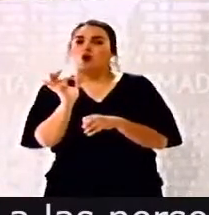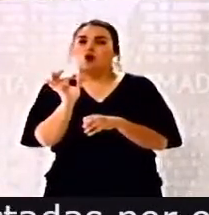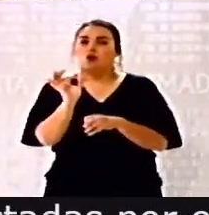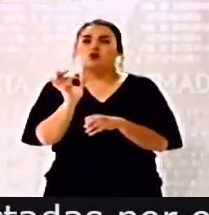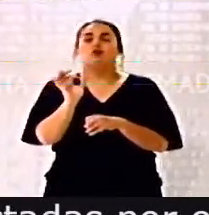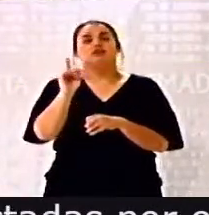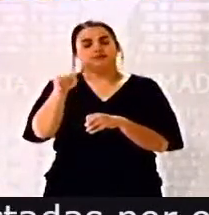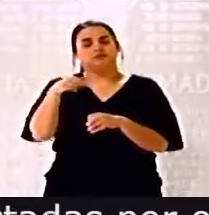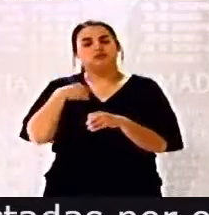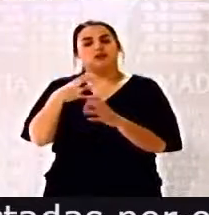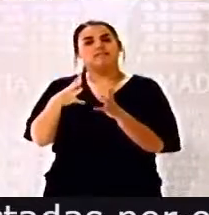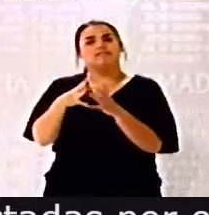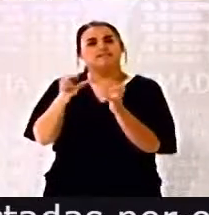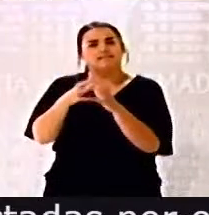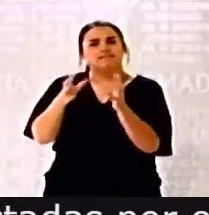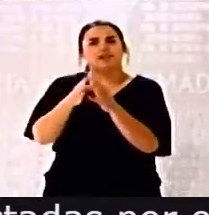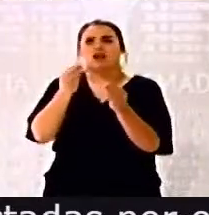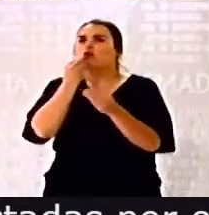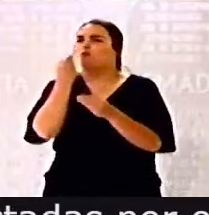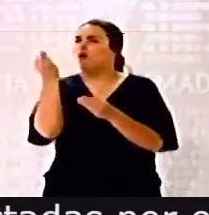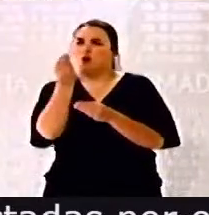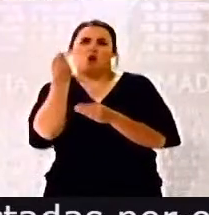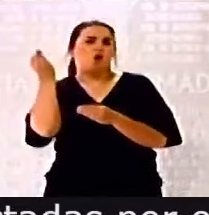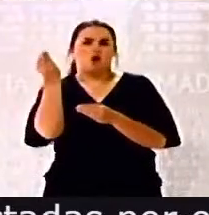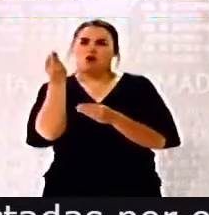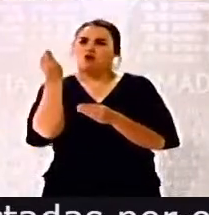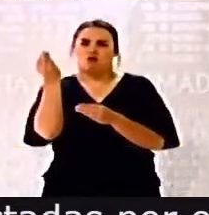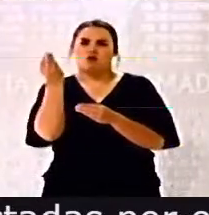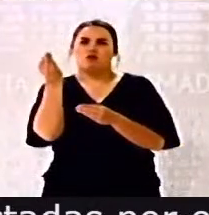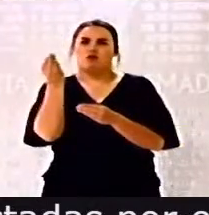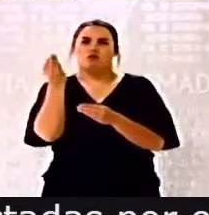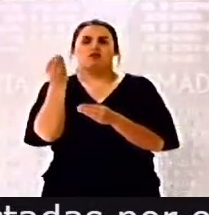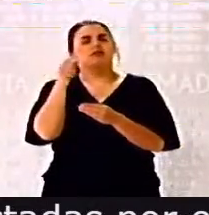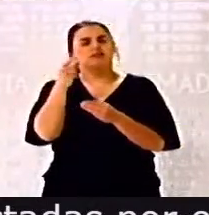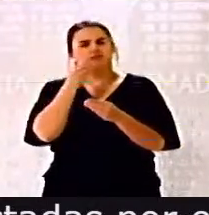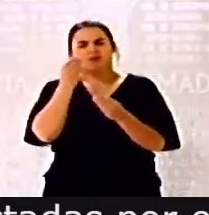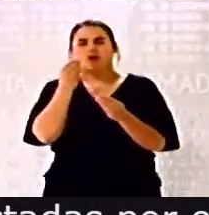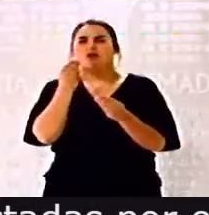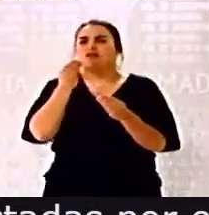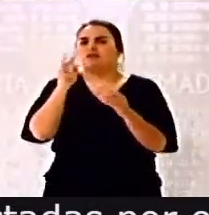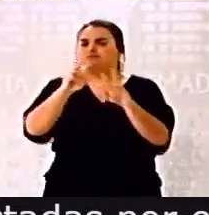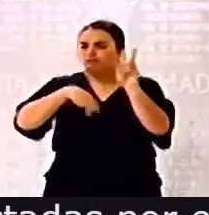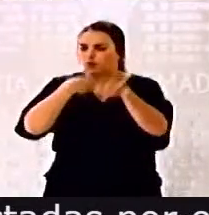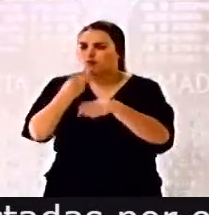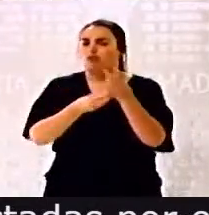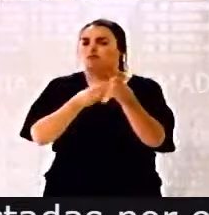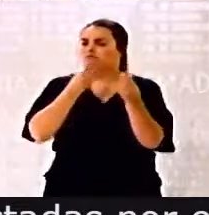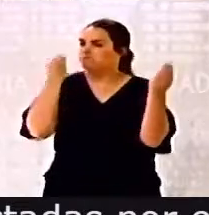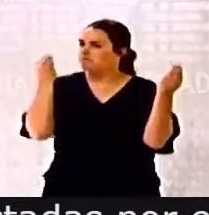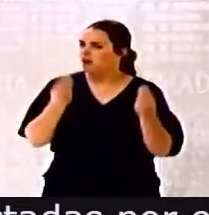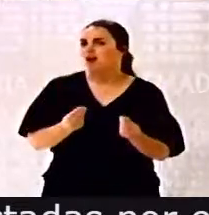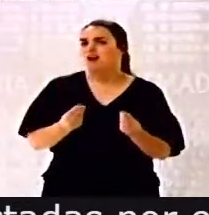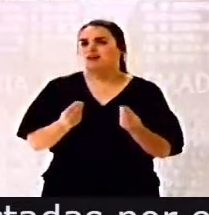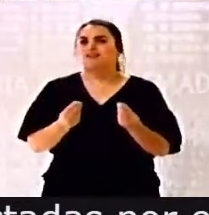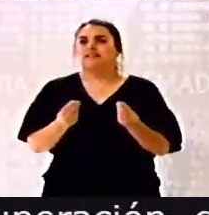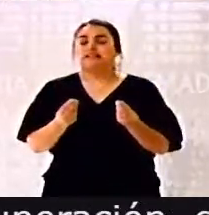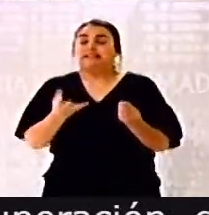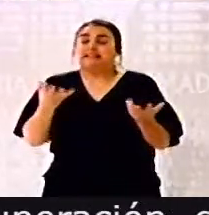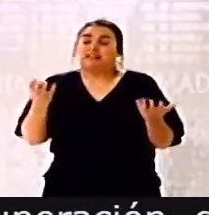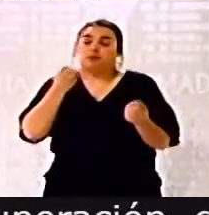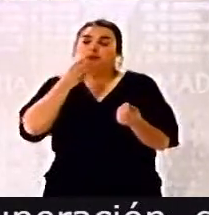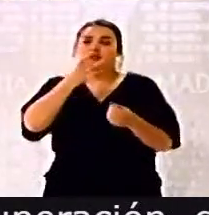y desearles todo lo mejor, desearles una recuperación, desearles que sufran la